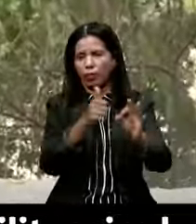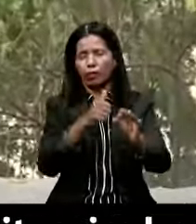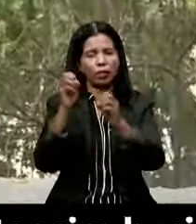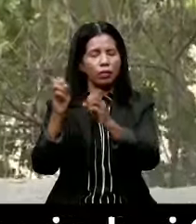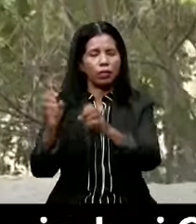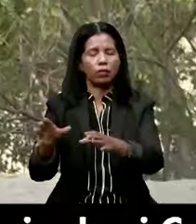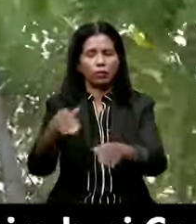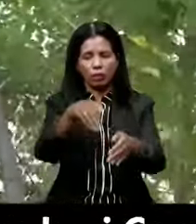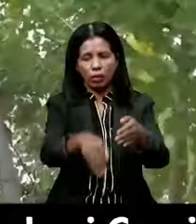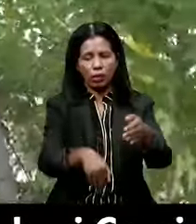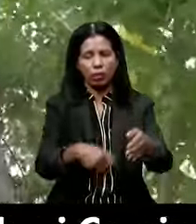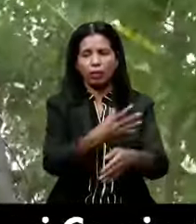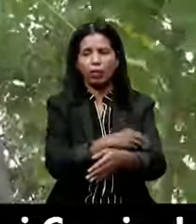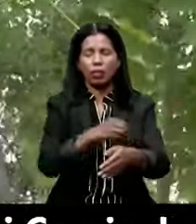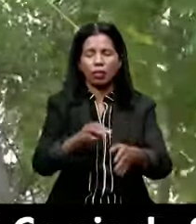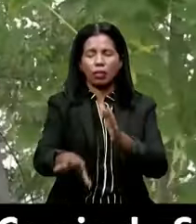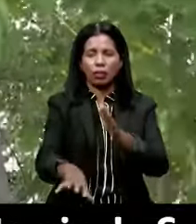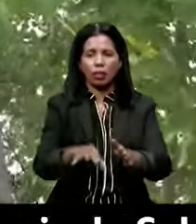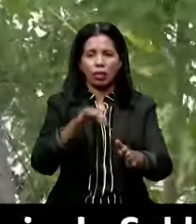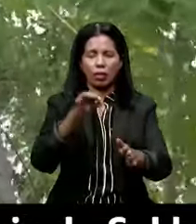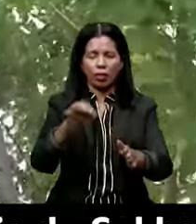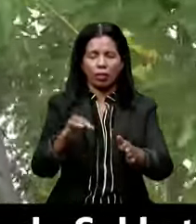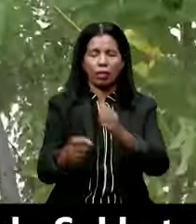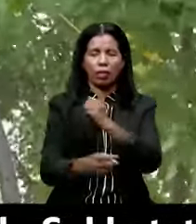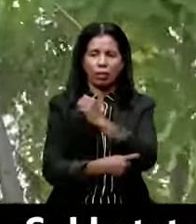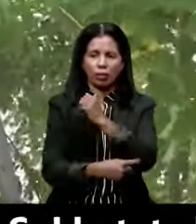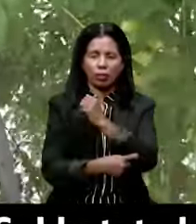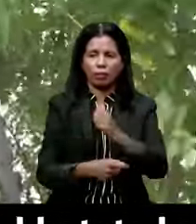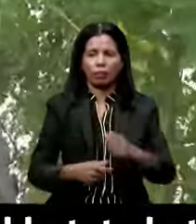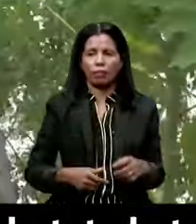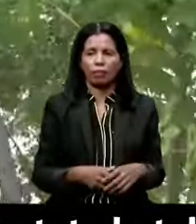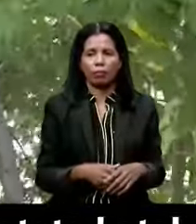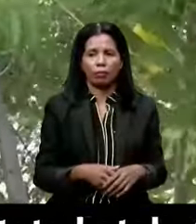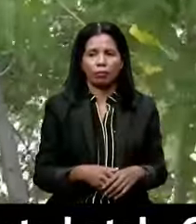ou ha kui bebê nia placenta se retan malisan. Equipa cobertura, GMN.